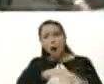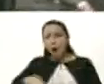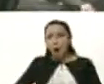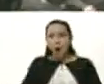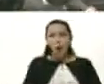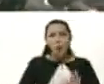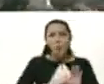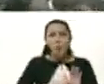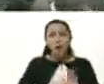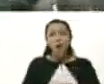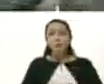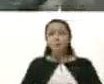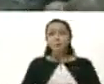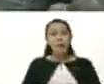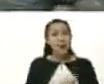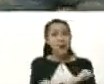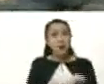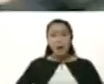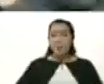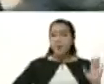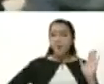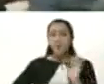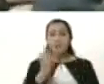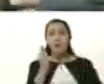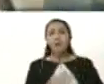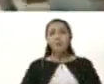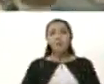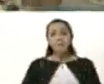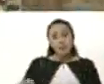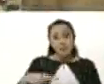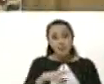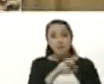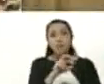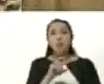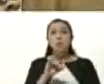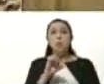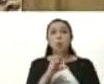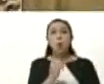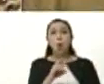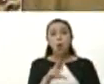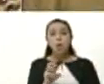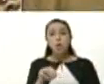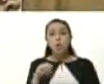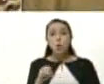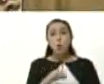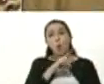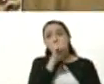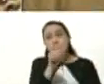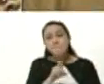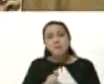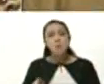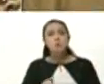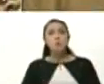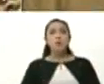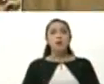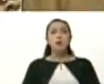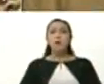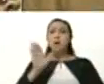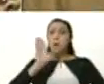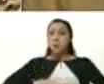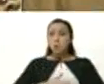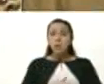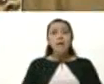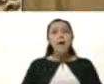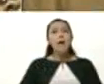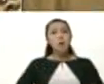se van de aquí, me contaron. Pregúntale al Orinoco, no se lo preguntes al paseo, porque este es su